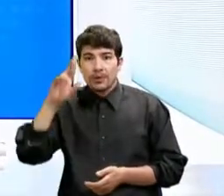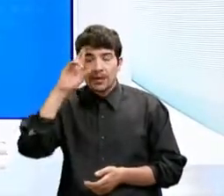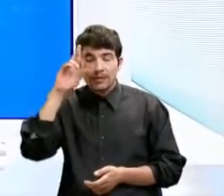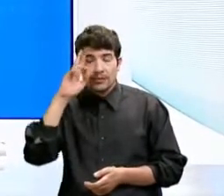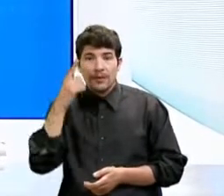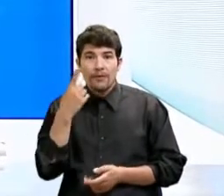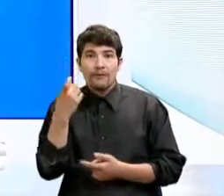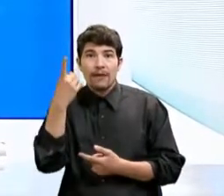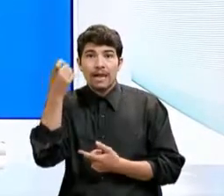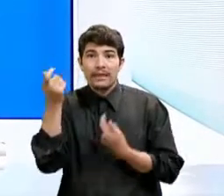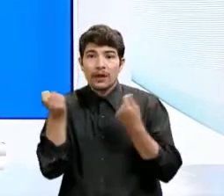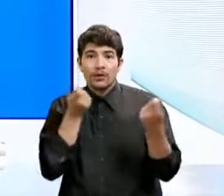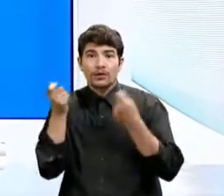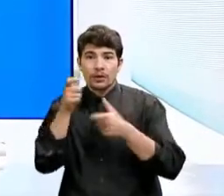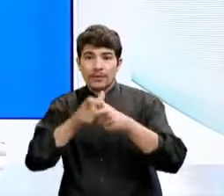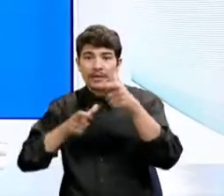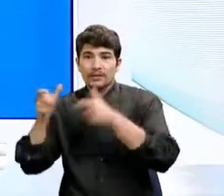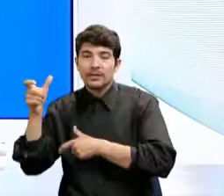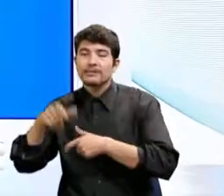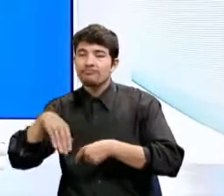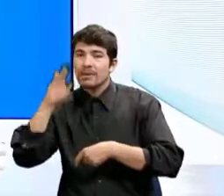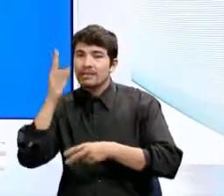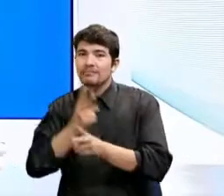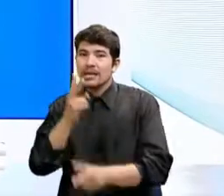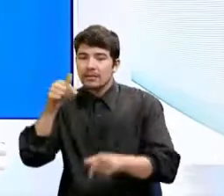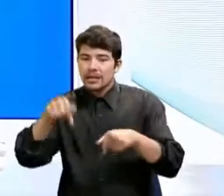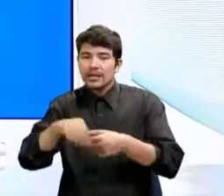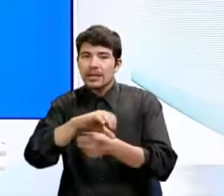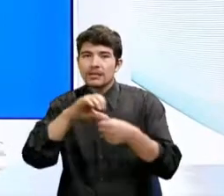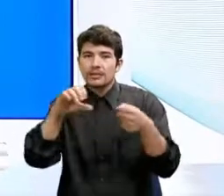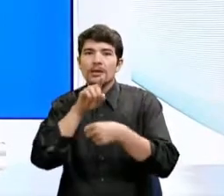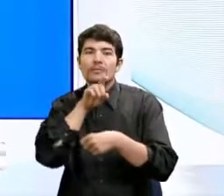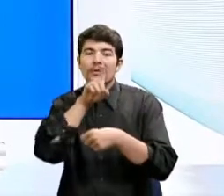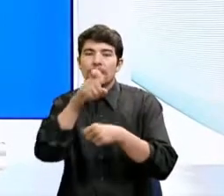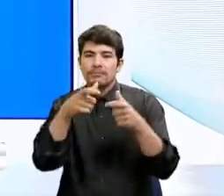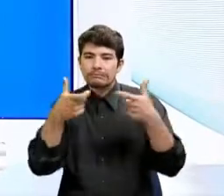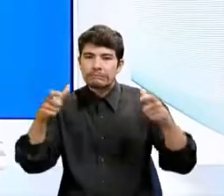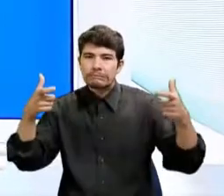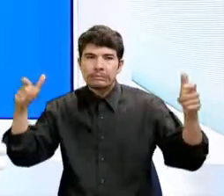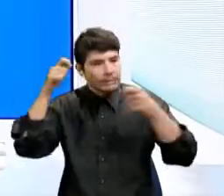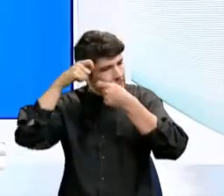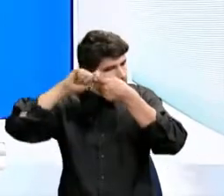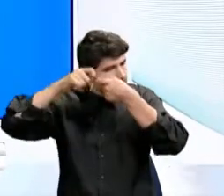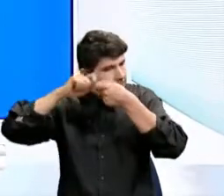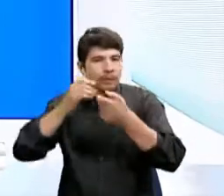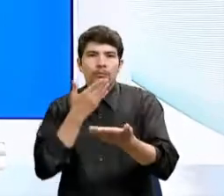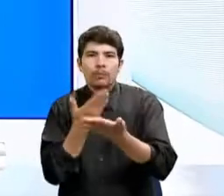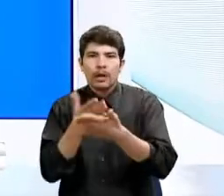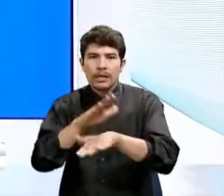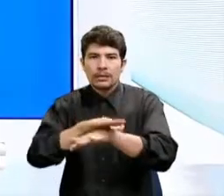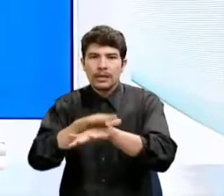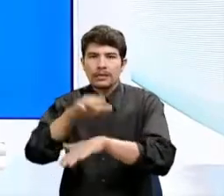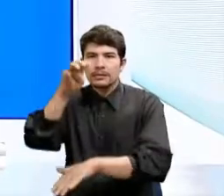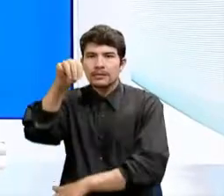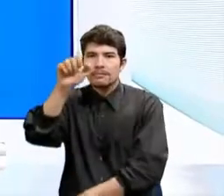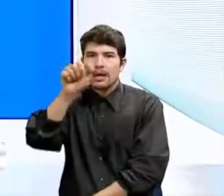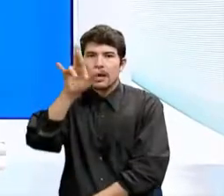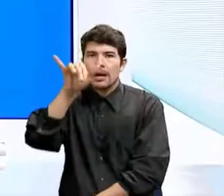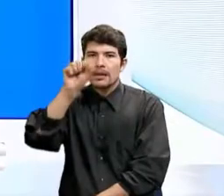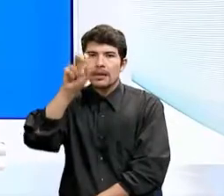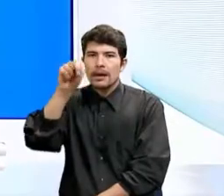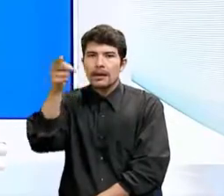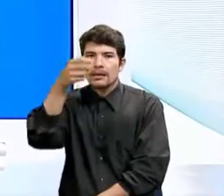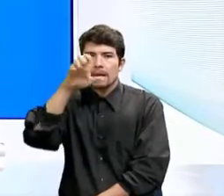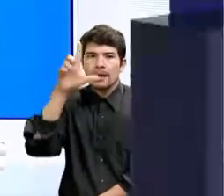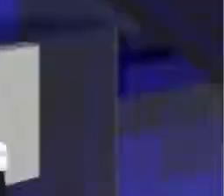aumentan el riesgo en la ciudad mariángel marino se nos amplia de esta información muy buenas tardes y cuéntenos qué dicen las autoridades y la gente del común ante